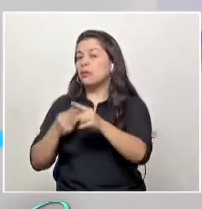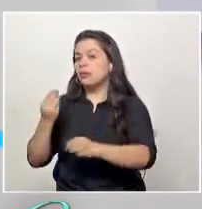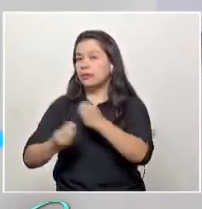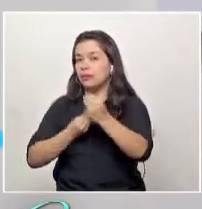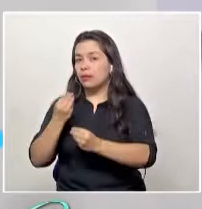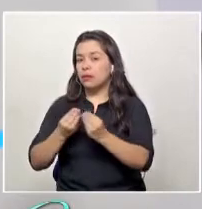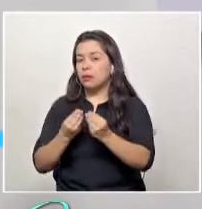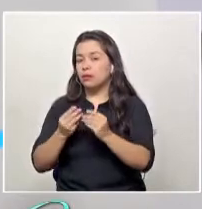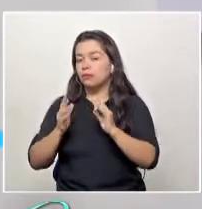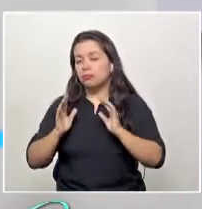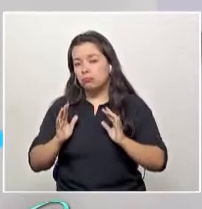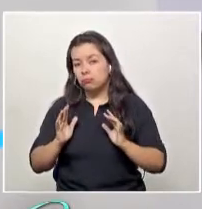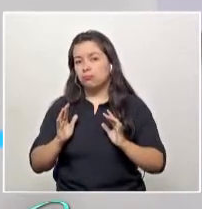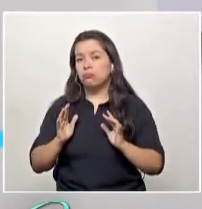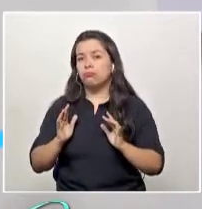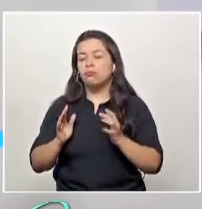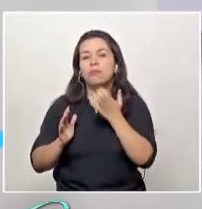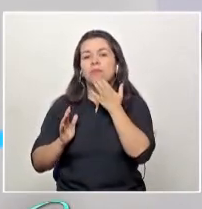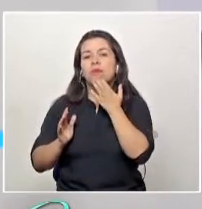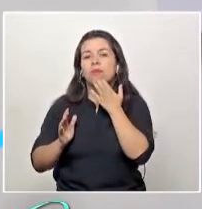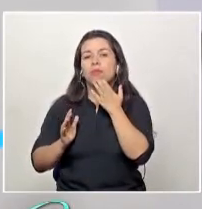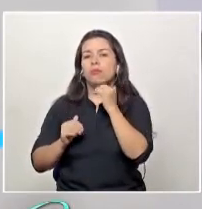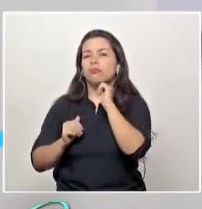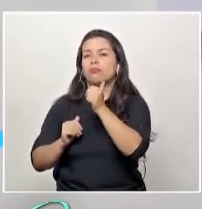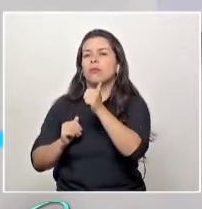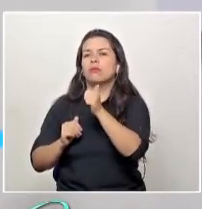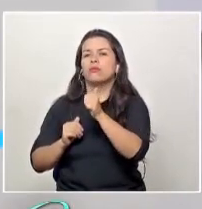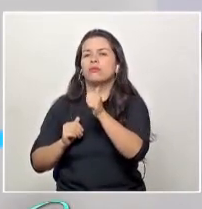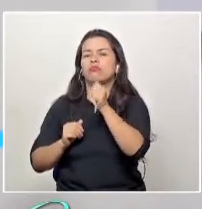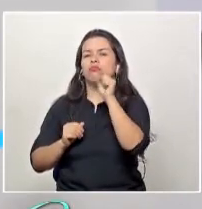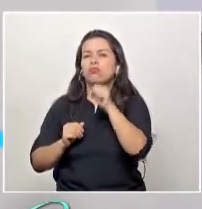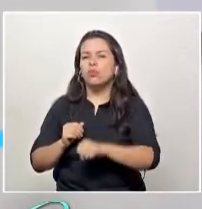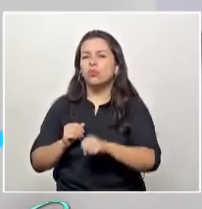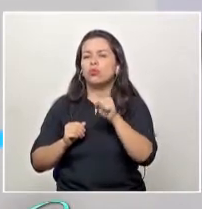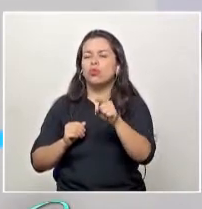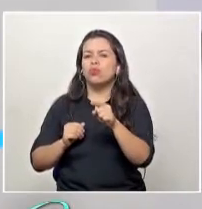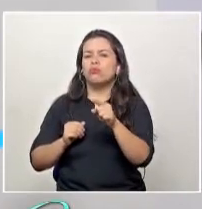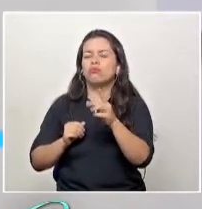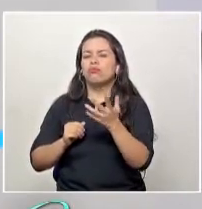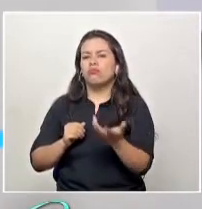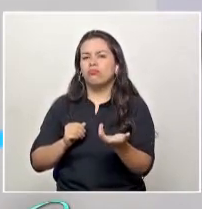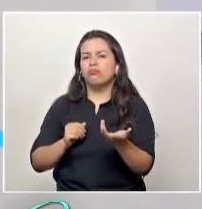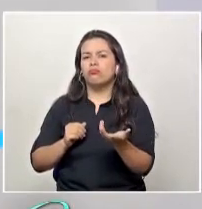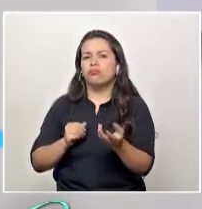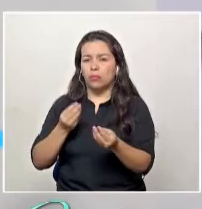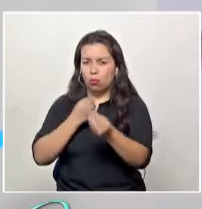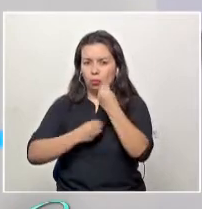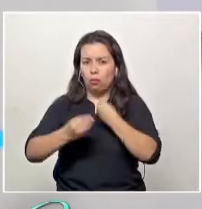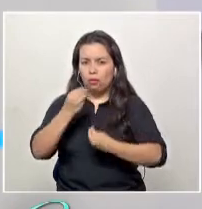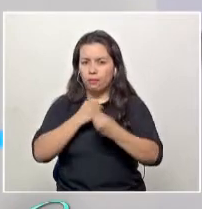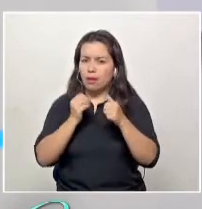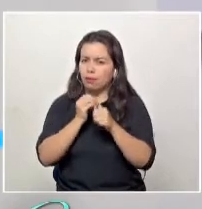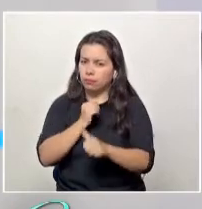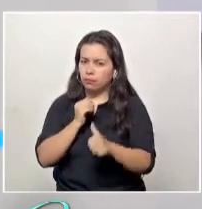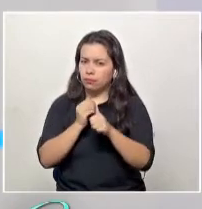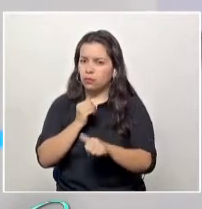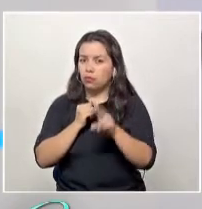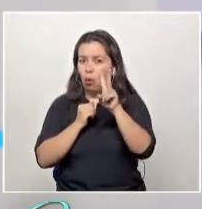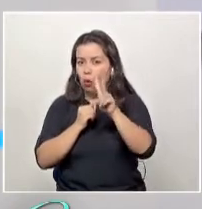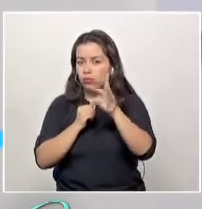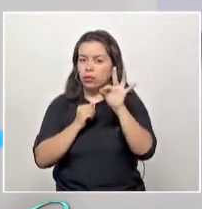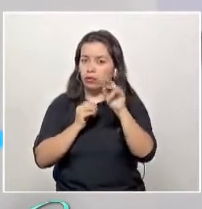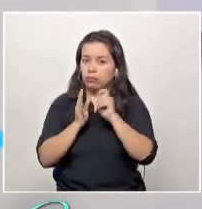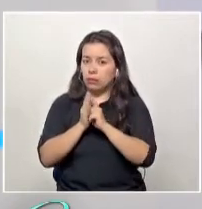es, en este caso, por ejemplo, ayudarse con un buen hábito digestivo, dar del cuerpo 2 o 3 veces al